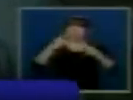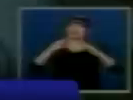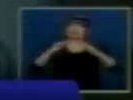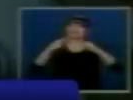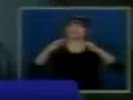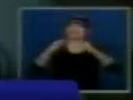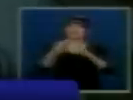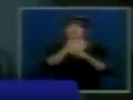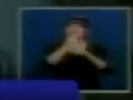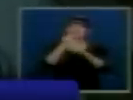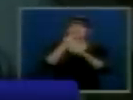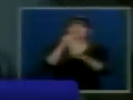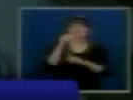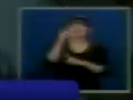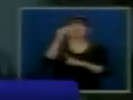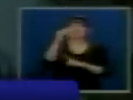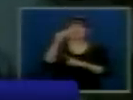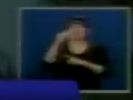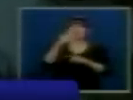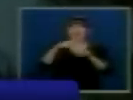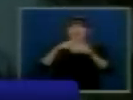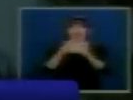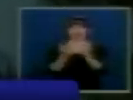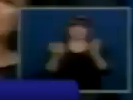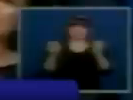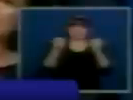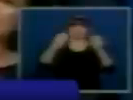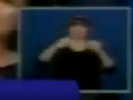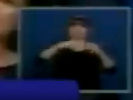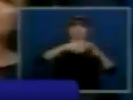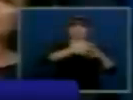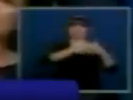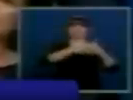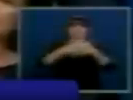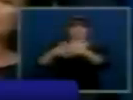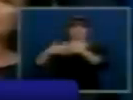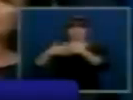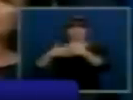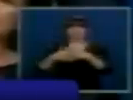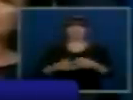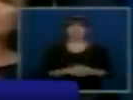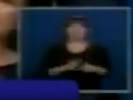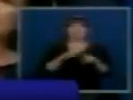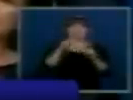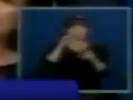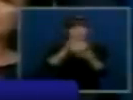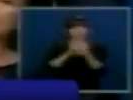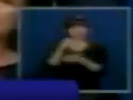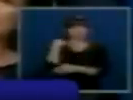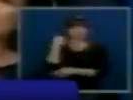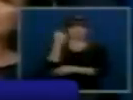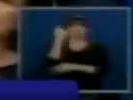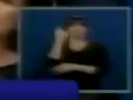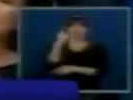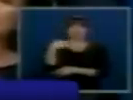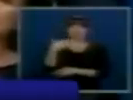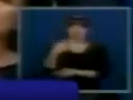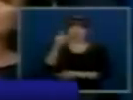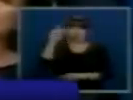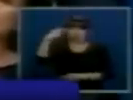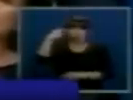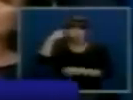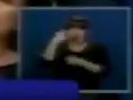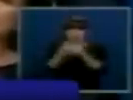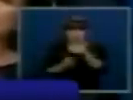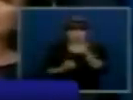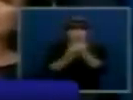el futuro en medio de tenaces resistencias. Comprendo, por consiguiente, que cuando un gobierno impulsa profundas